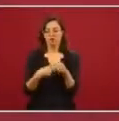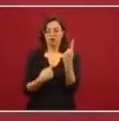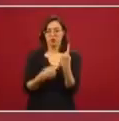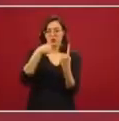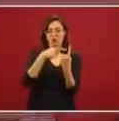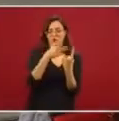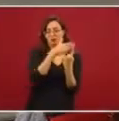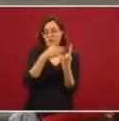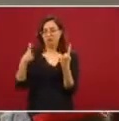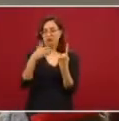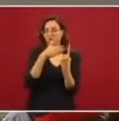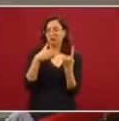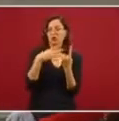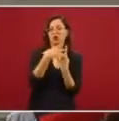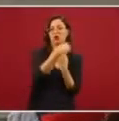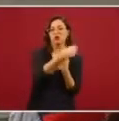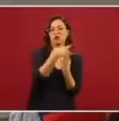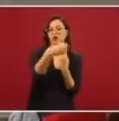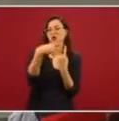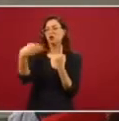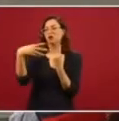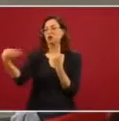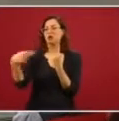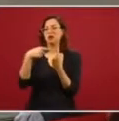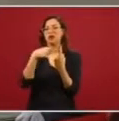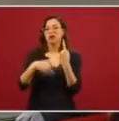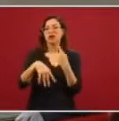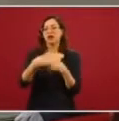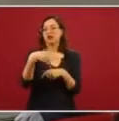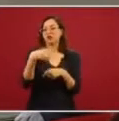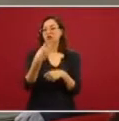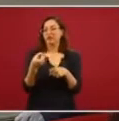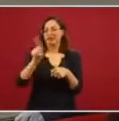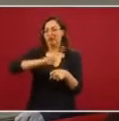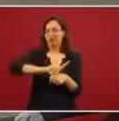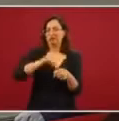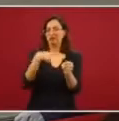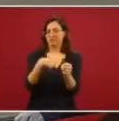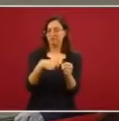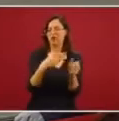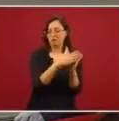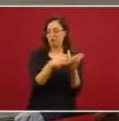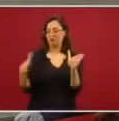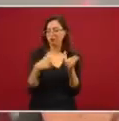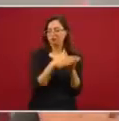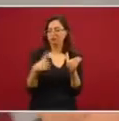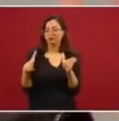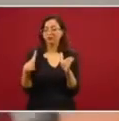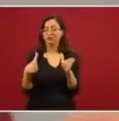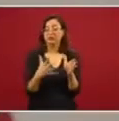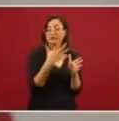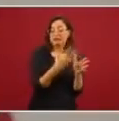periodo en que está enferma en el caso de coronavirus esto dura 14 días y en esos 14 días mayormente los primeros